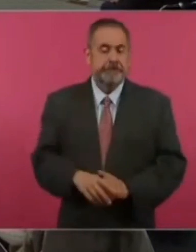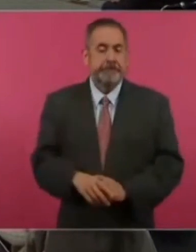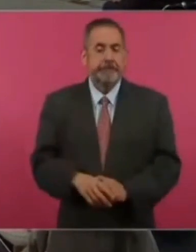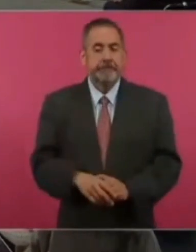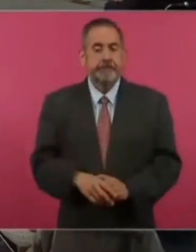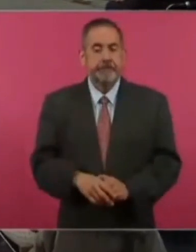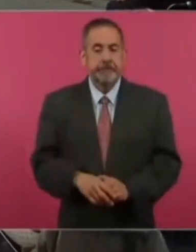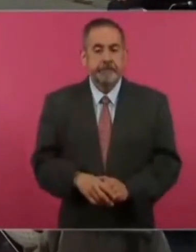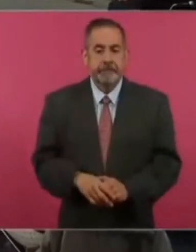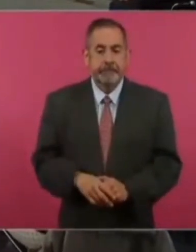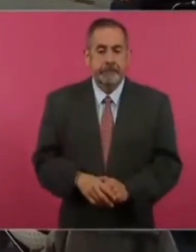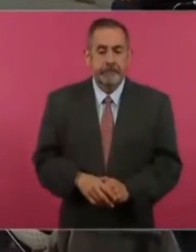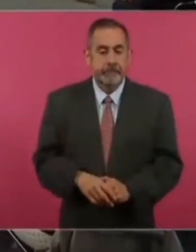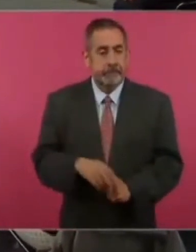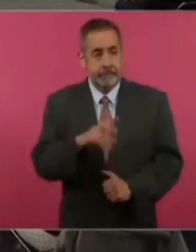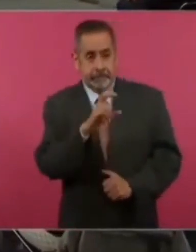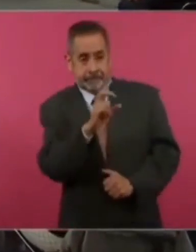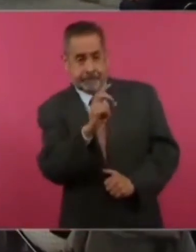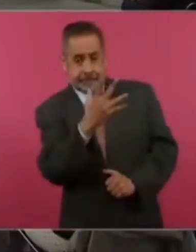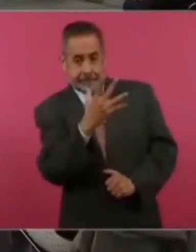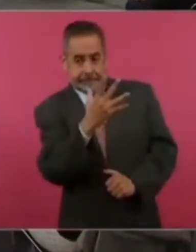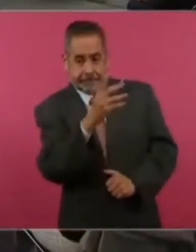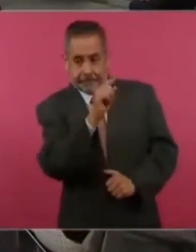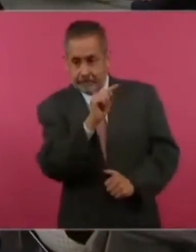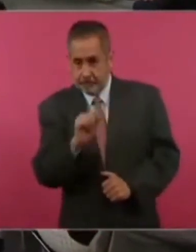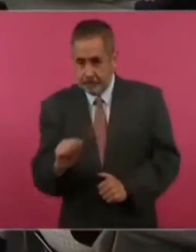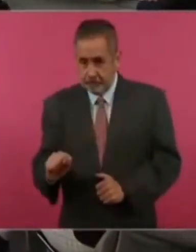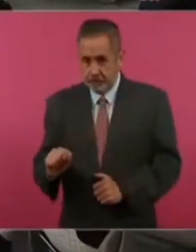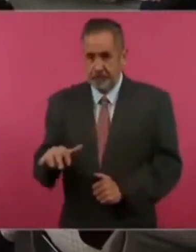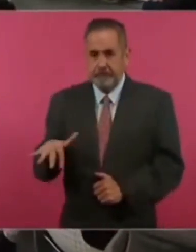de 35 a 15, 20 veces